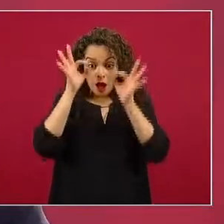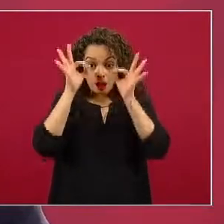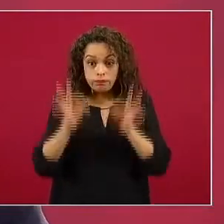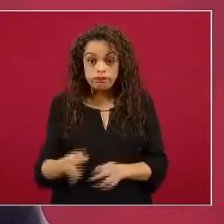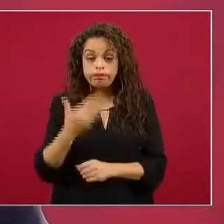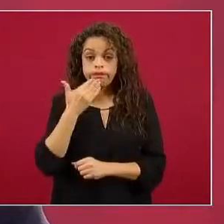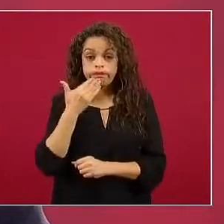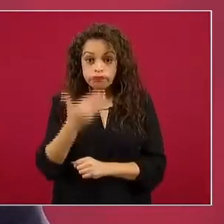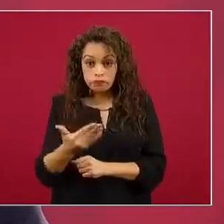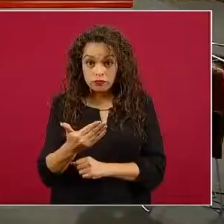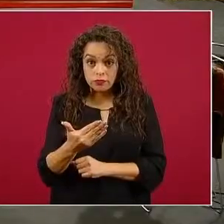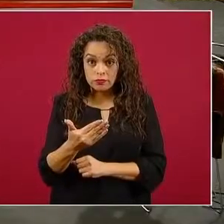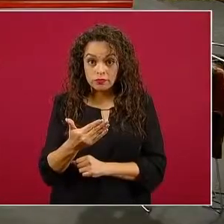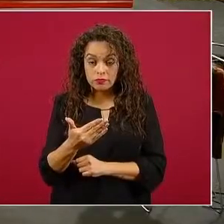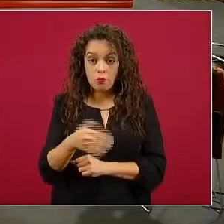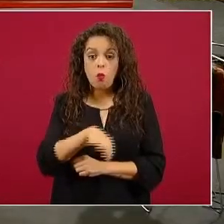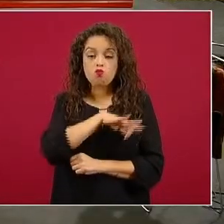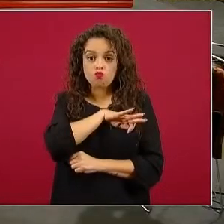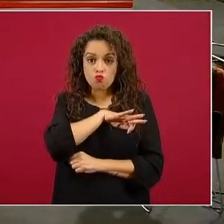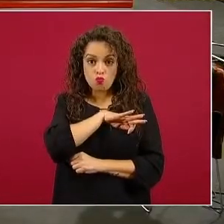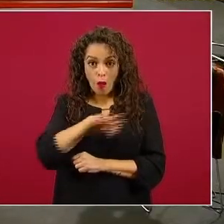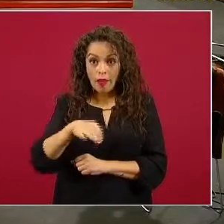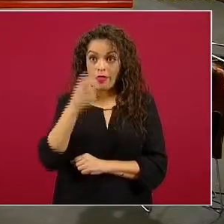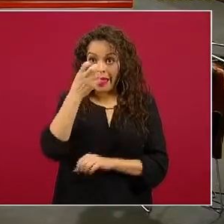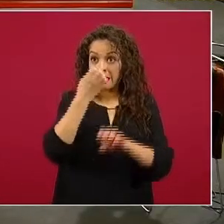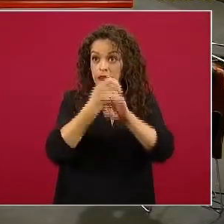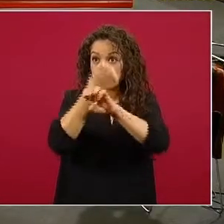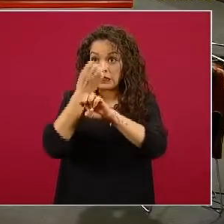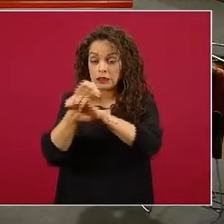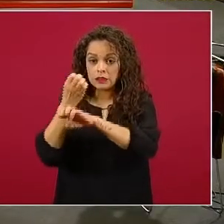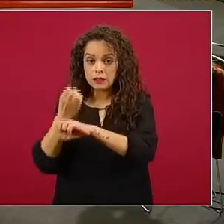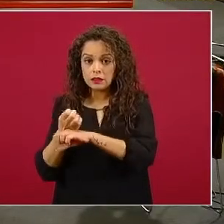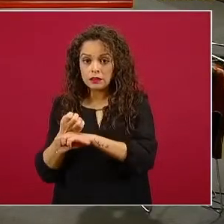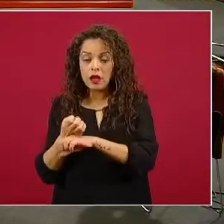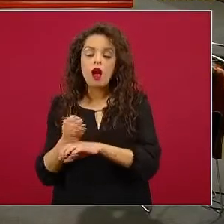sanitarias, en este caso de la pandemia COVID, en las entidades federativas,